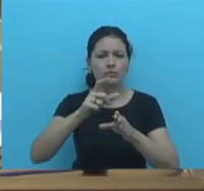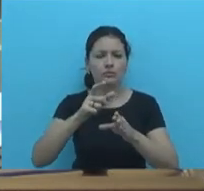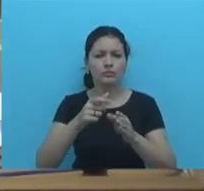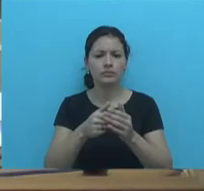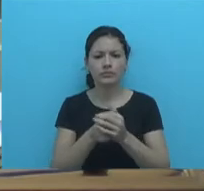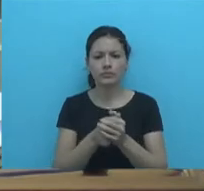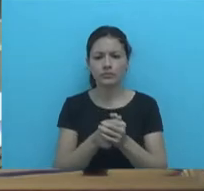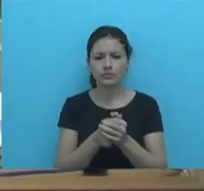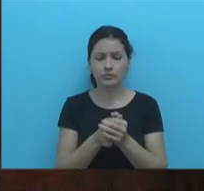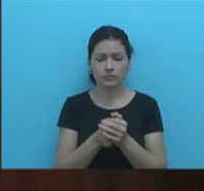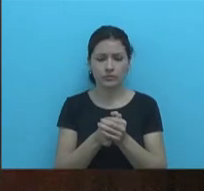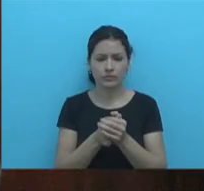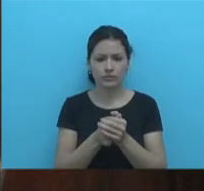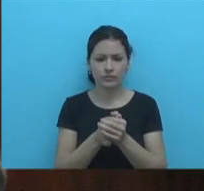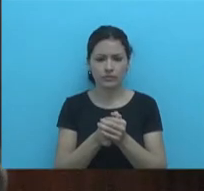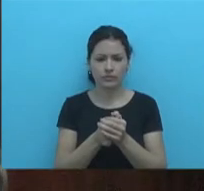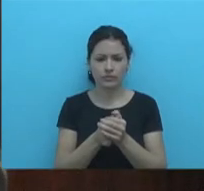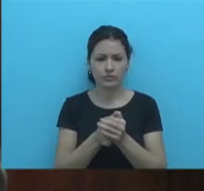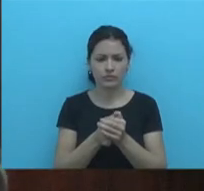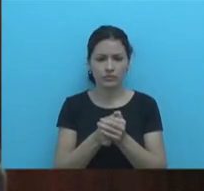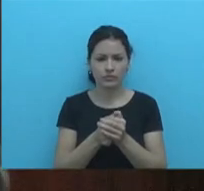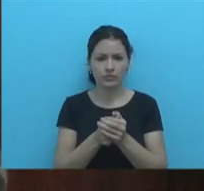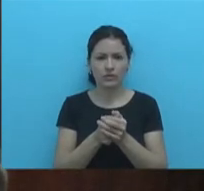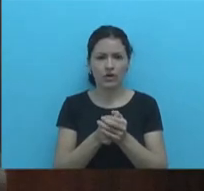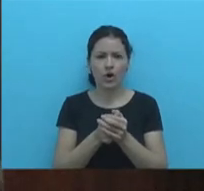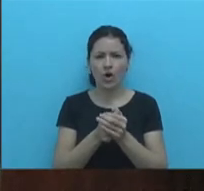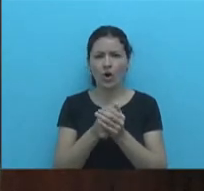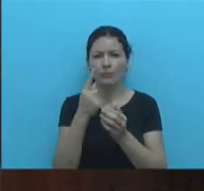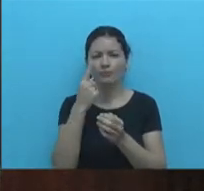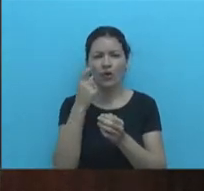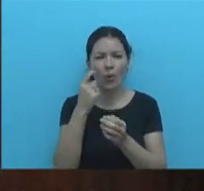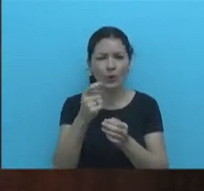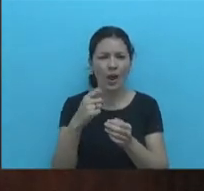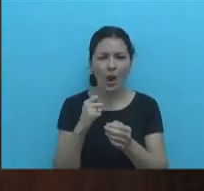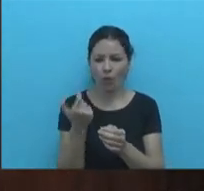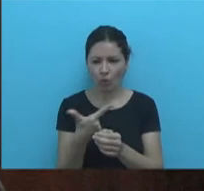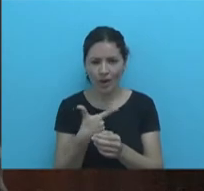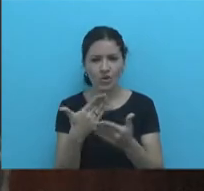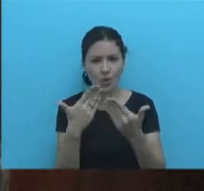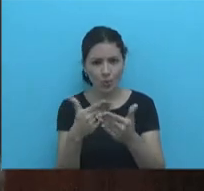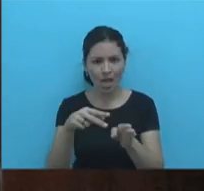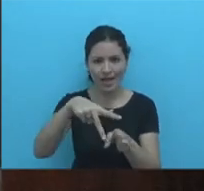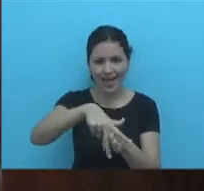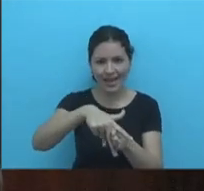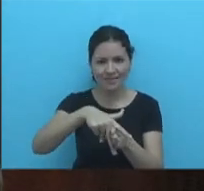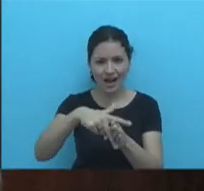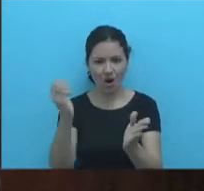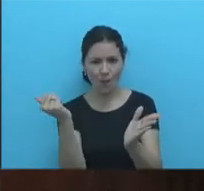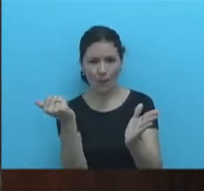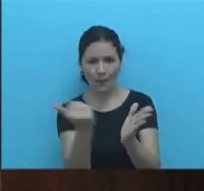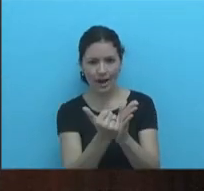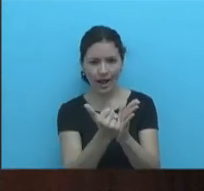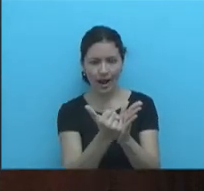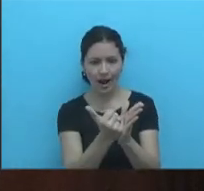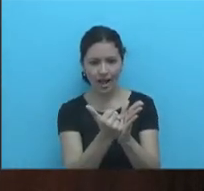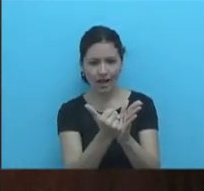Yo me crié en el campo, estoy, digamos, más relacionado a ese tema, y ahí donde se especifica con una marca todos